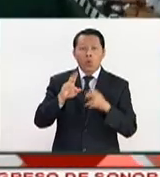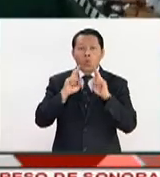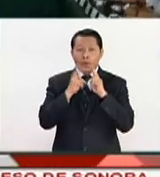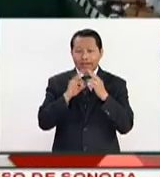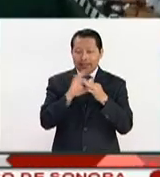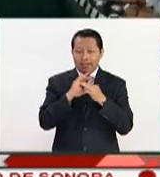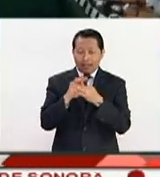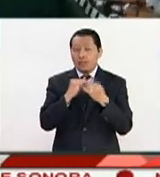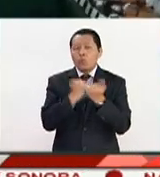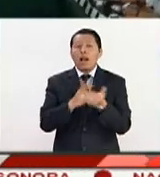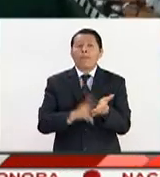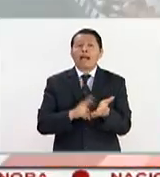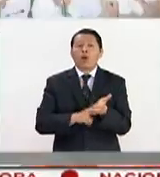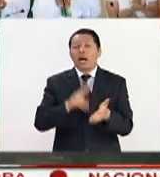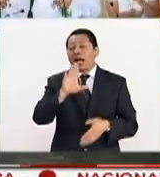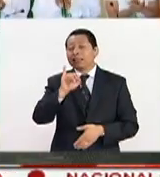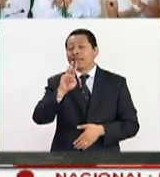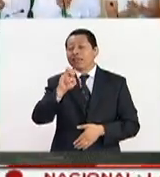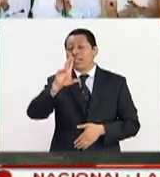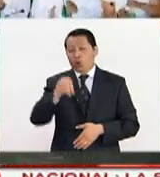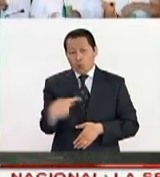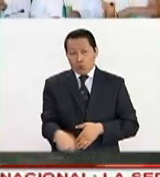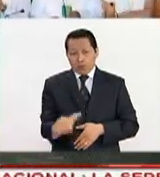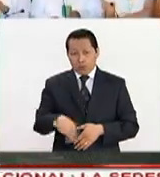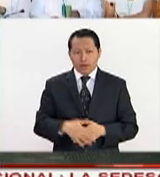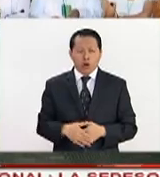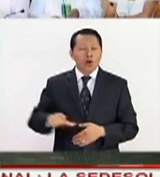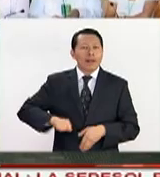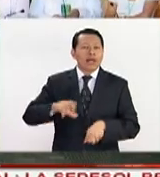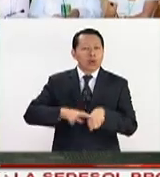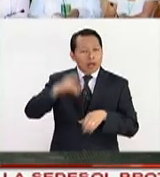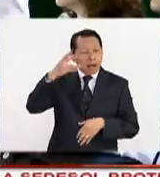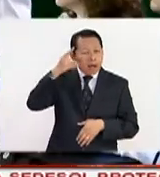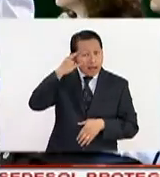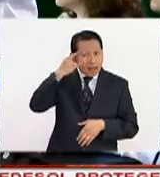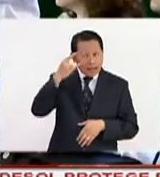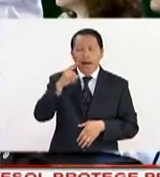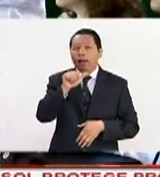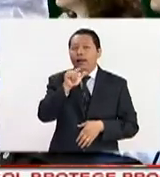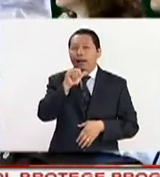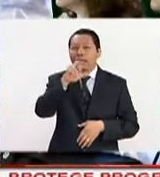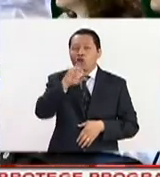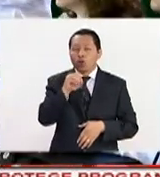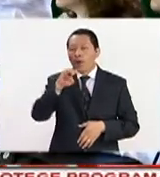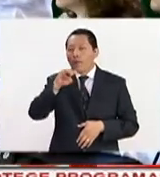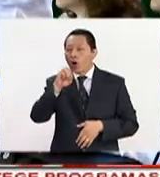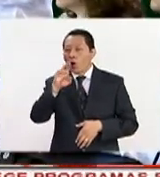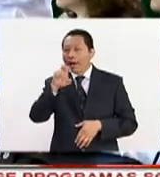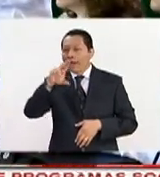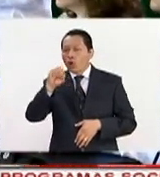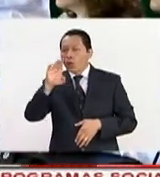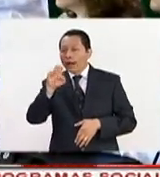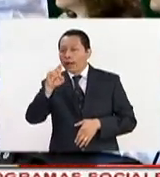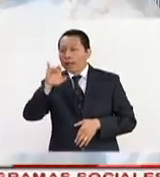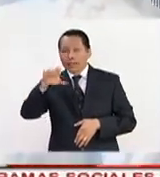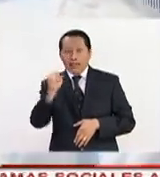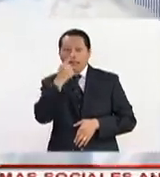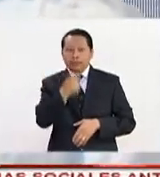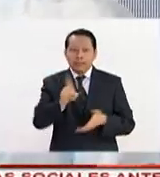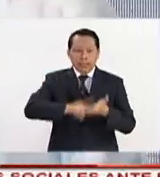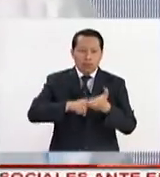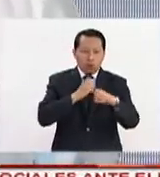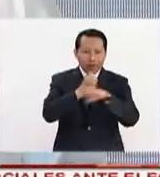valores cívicos de nuestra nación. El gobernador de Campeche, Alejandro Moreno Cárdenas, aseguró que los medios del Estado destacan